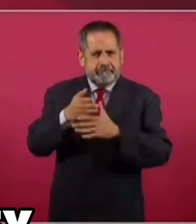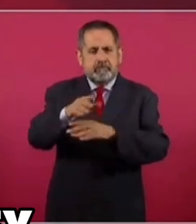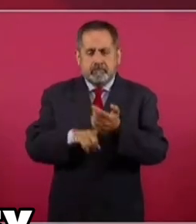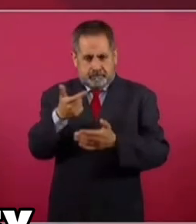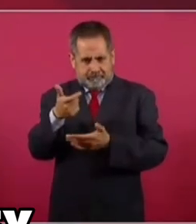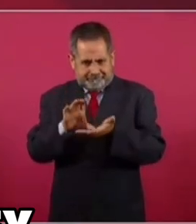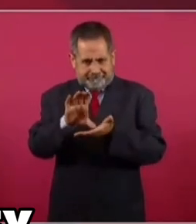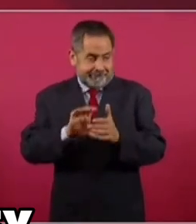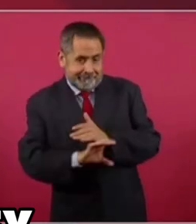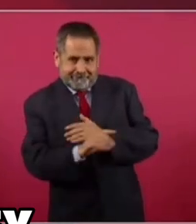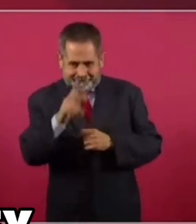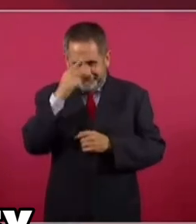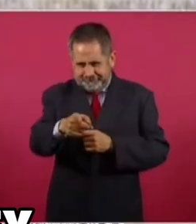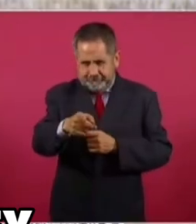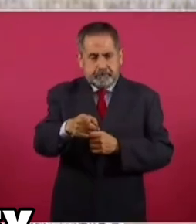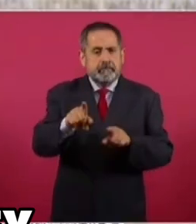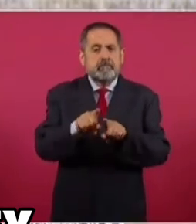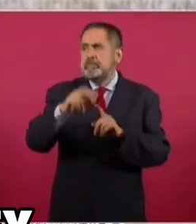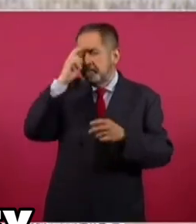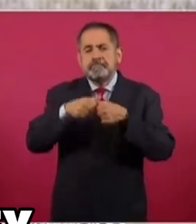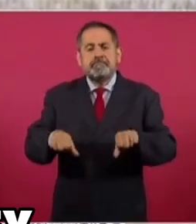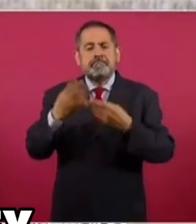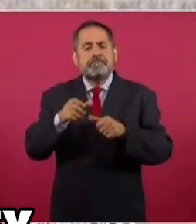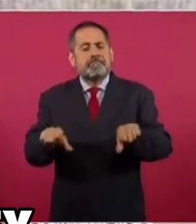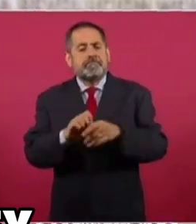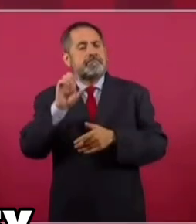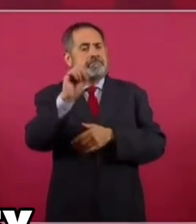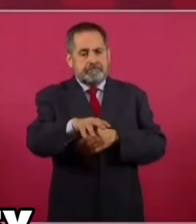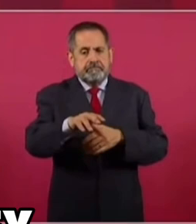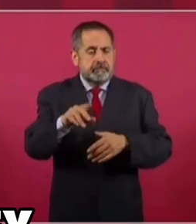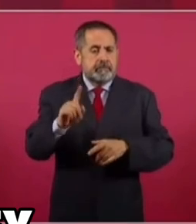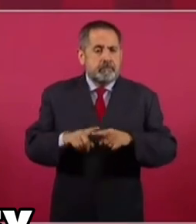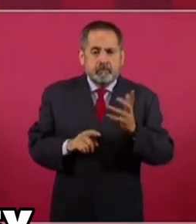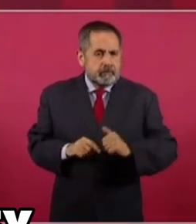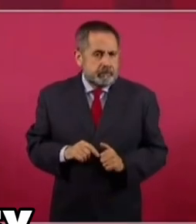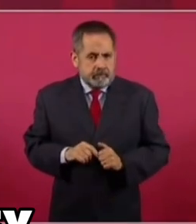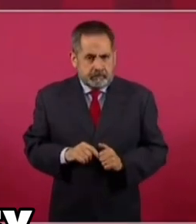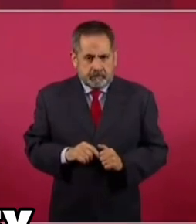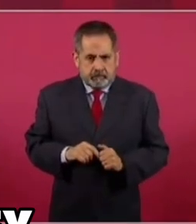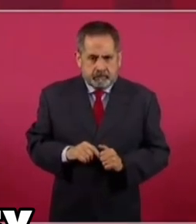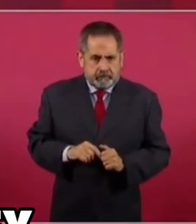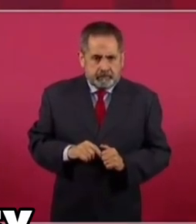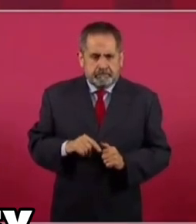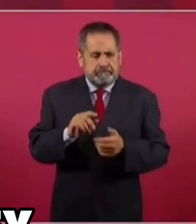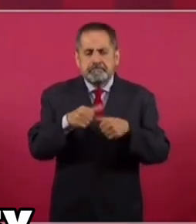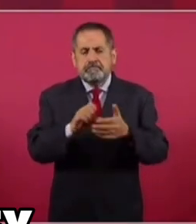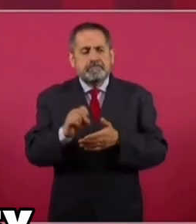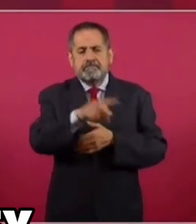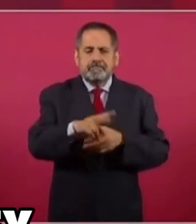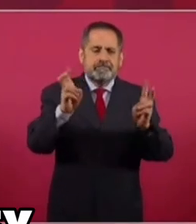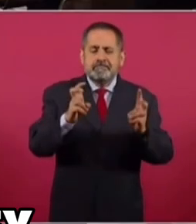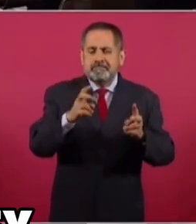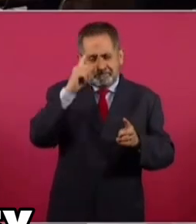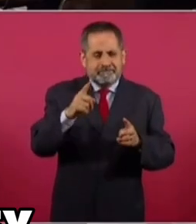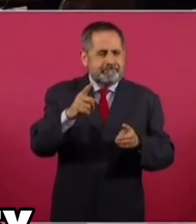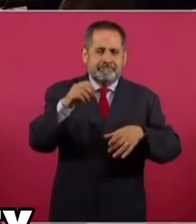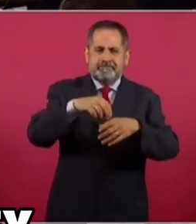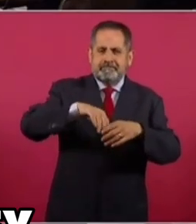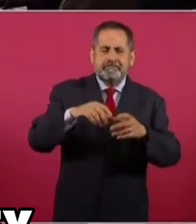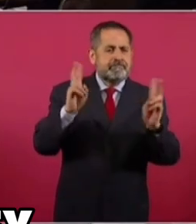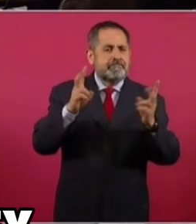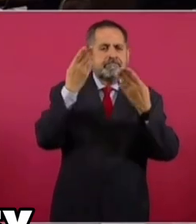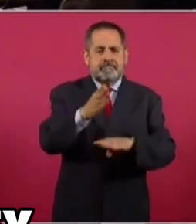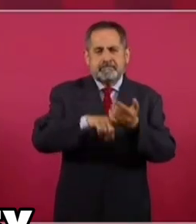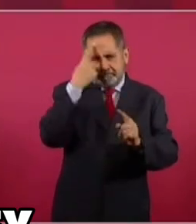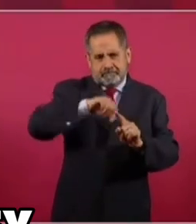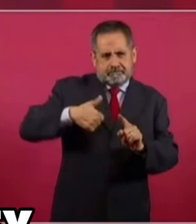acerca del dinero este, porque fue un depósito que hicieron en una caja, una financiera,